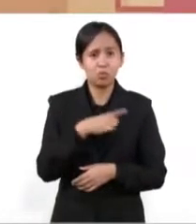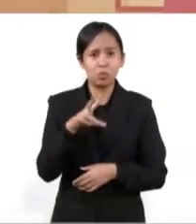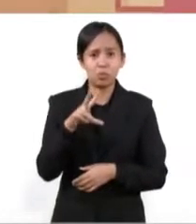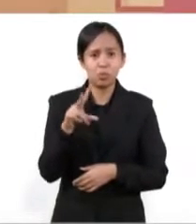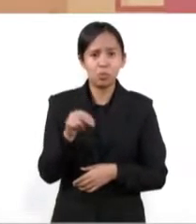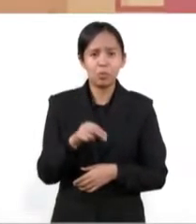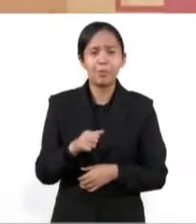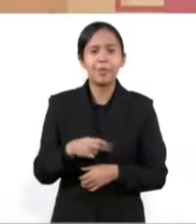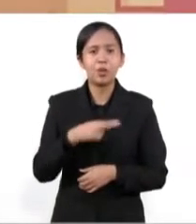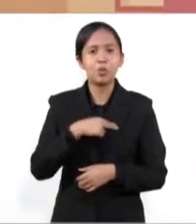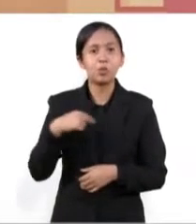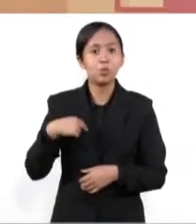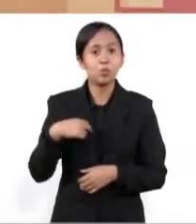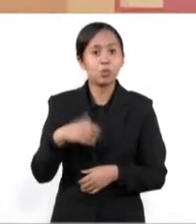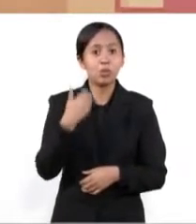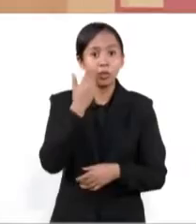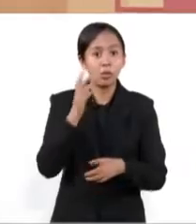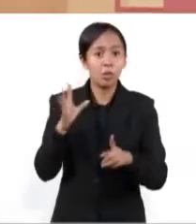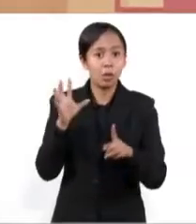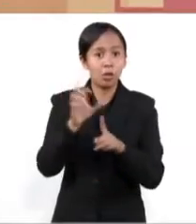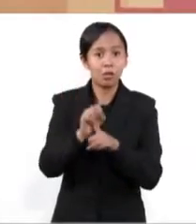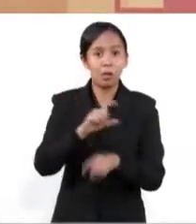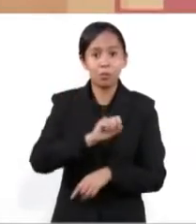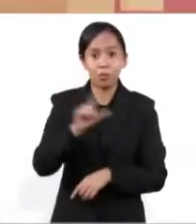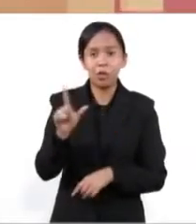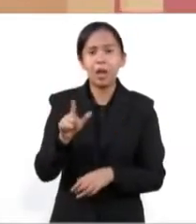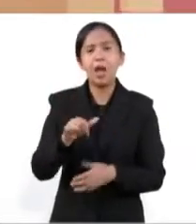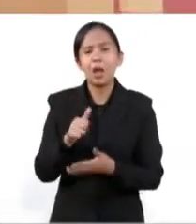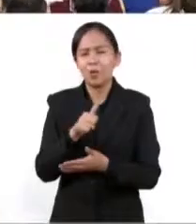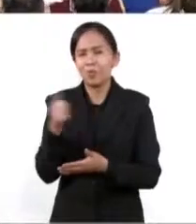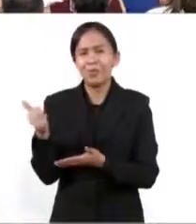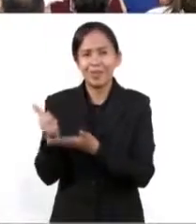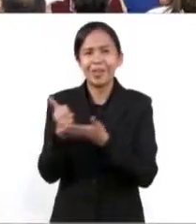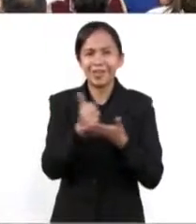Nadie logra el éxito sin ayuda de los demás. Gracias.